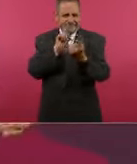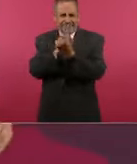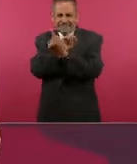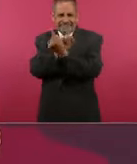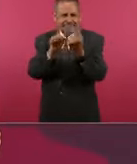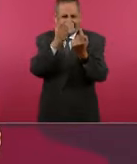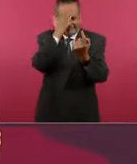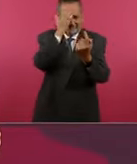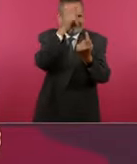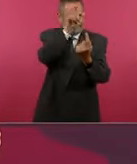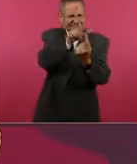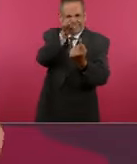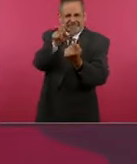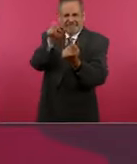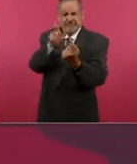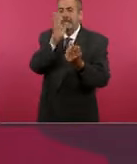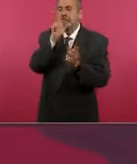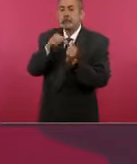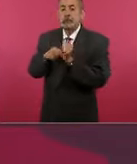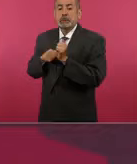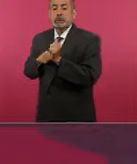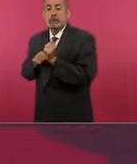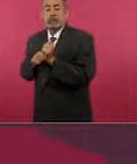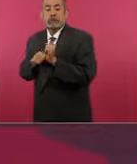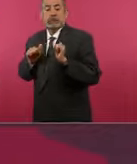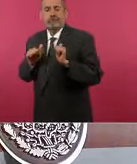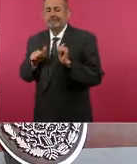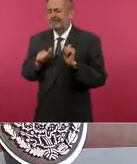hacerse, aquí ya no hay